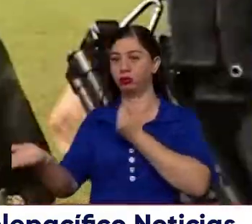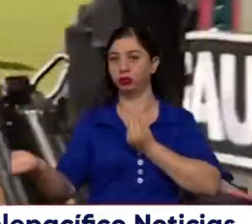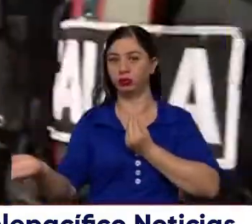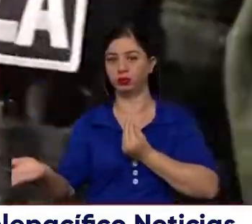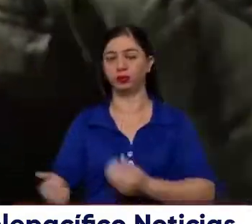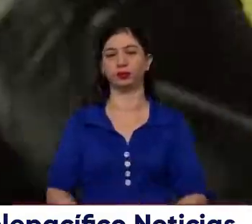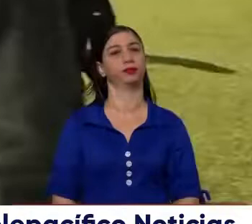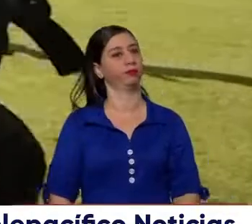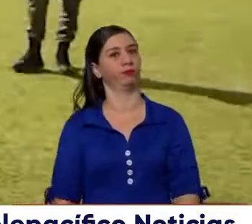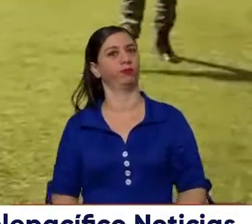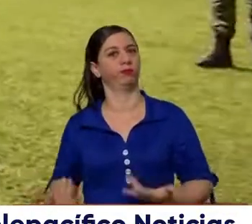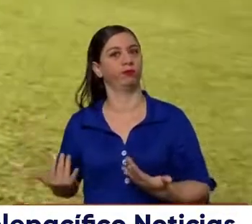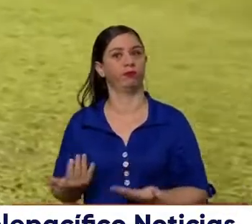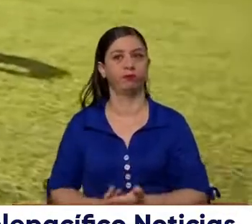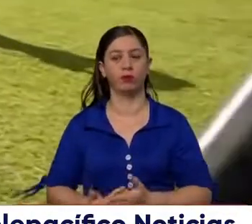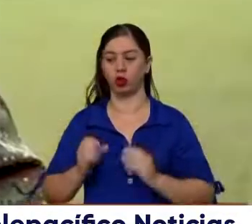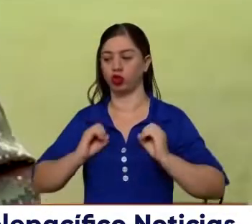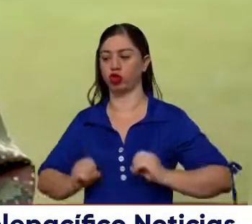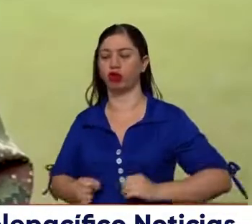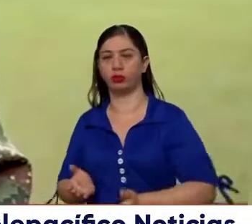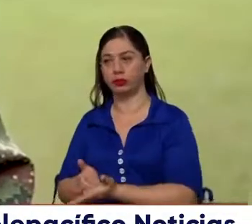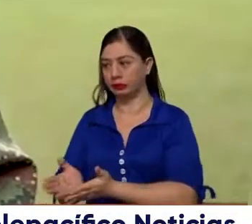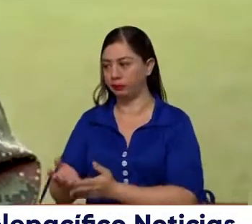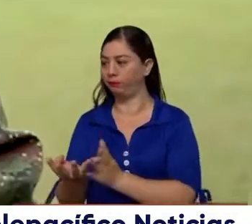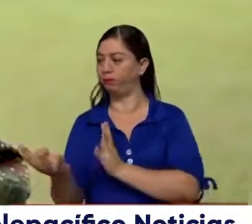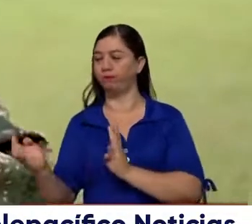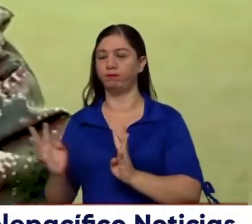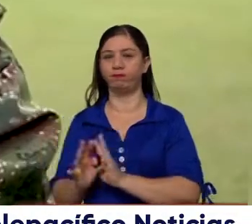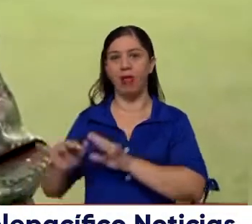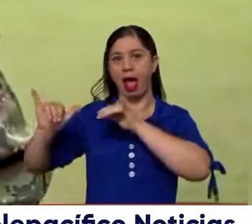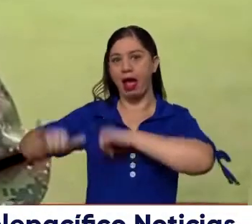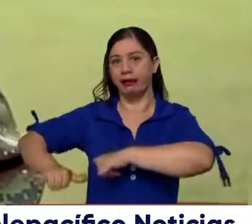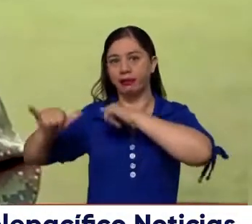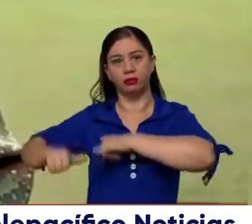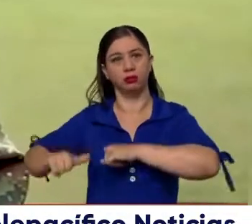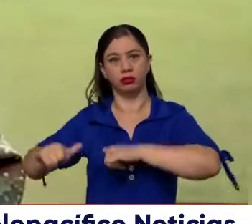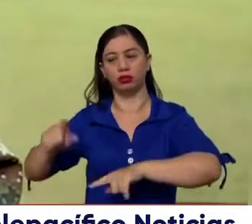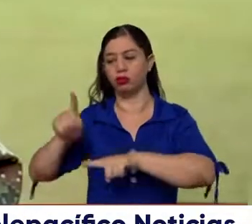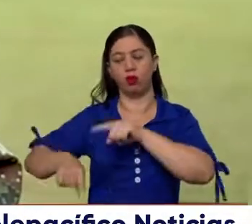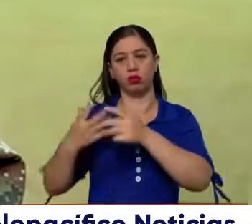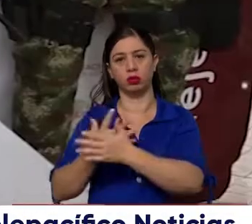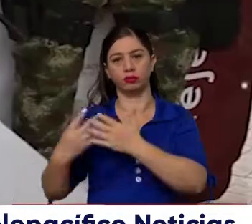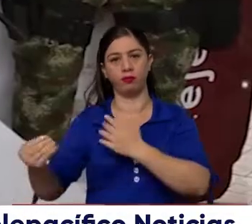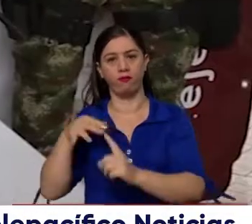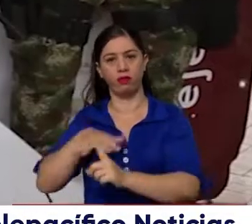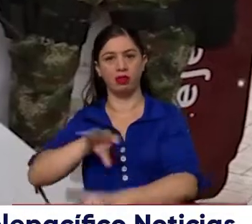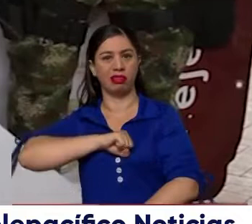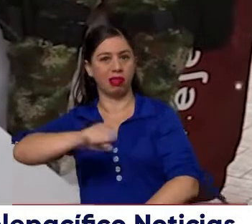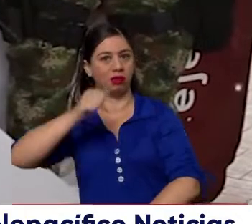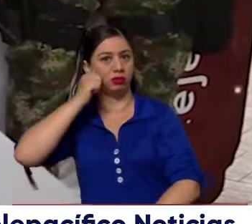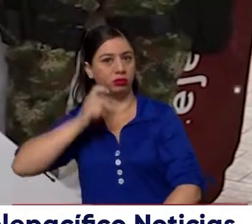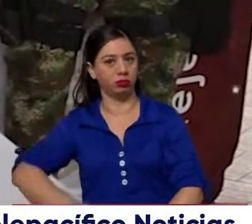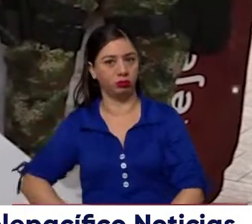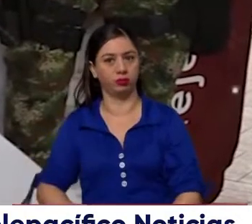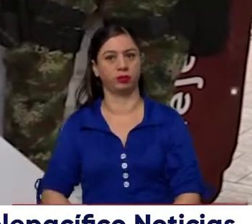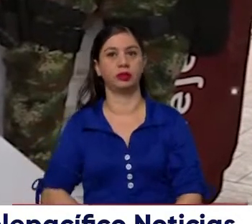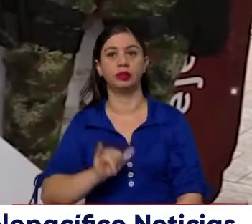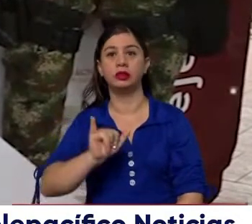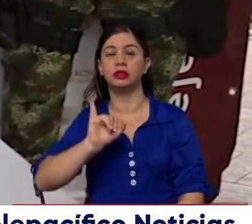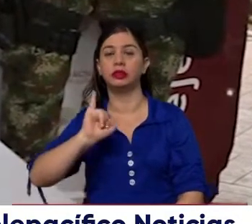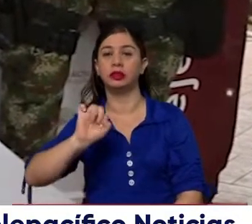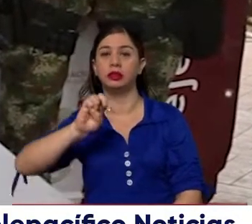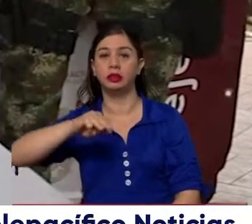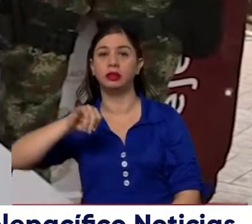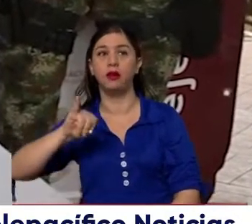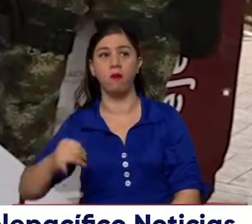hasta el momento los dos continúan rodeados sin poder salir de la zona en condiciones de grave aceptación a sus derechos humanos alias jimmy le fueron